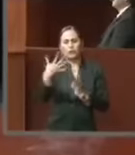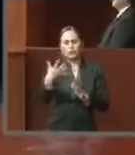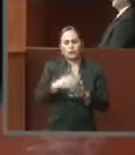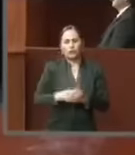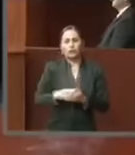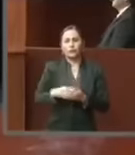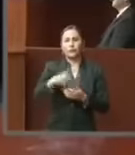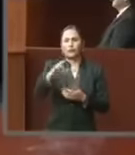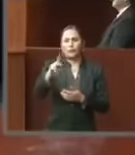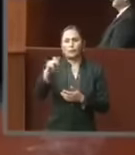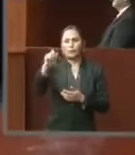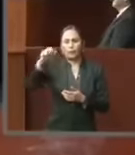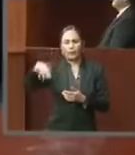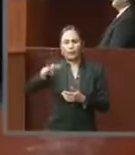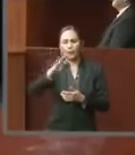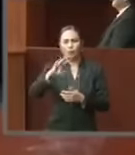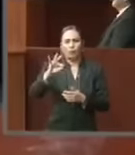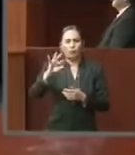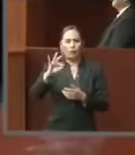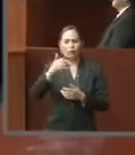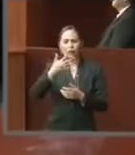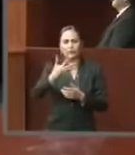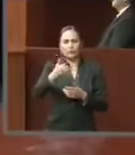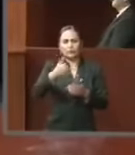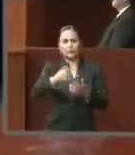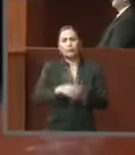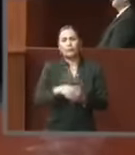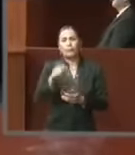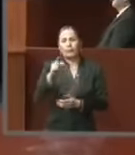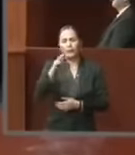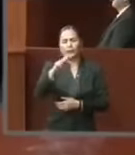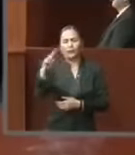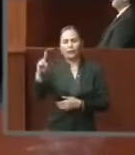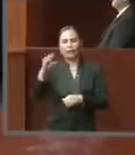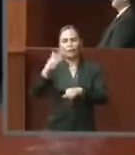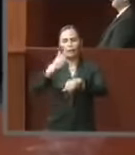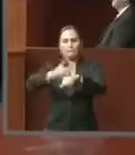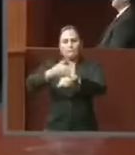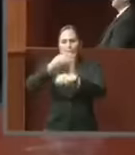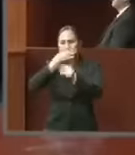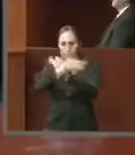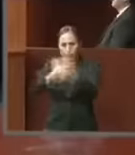48,85 6es a cada uno y al PRD una amonestación